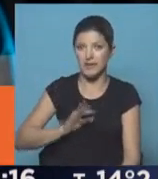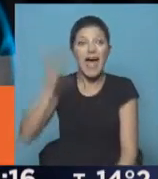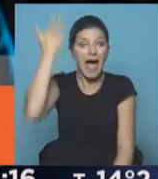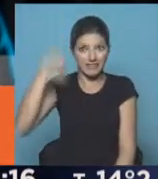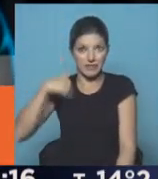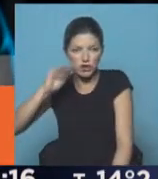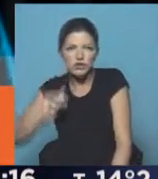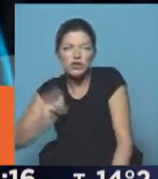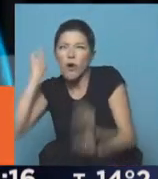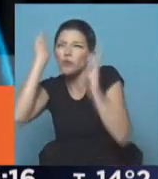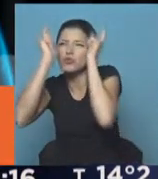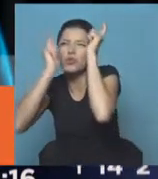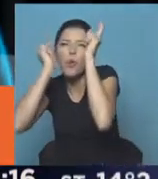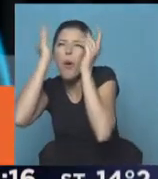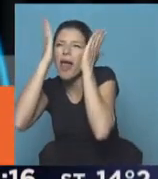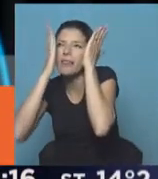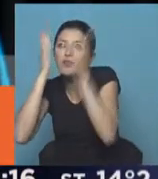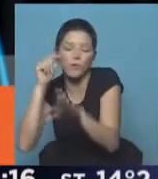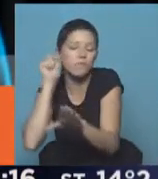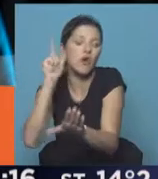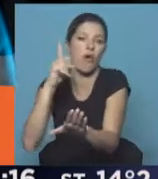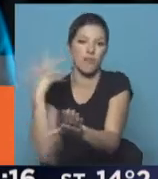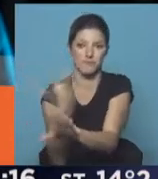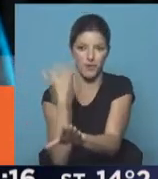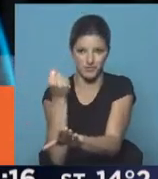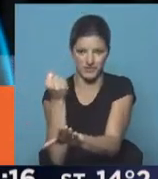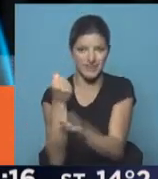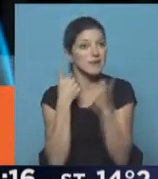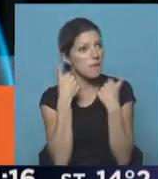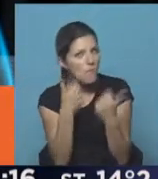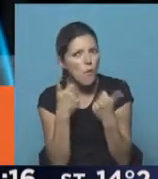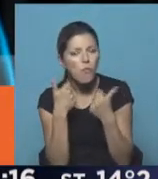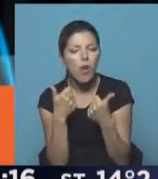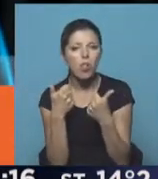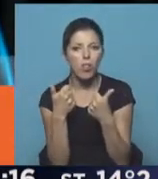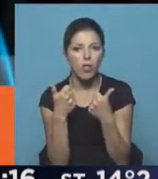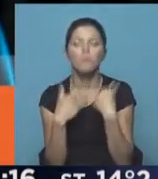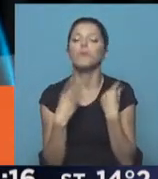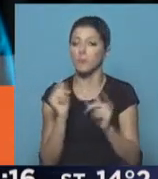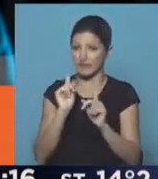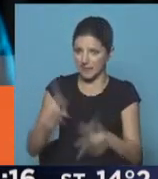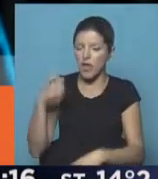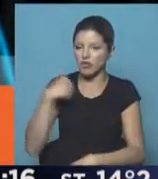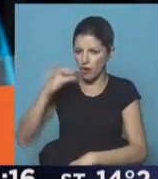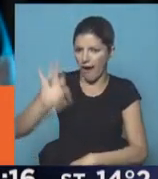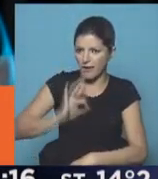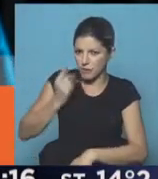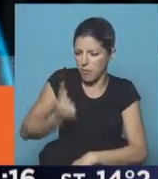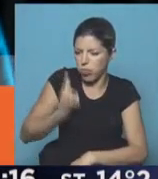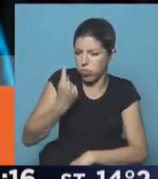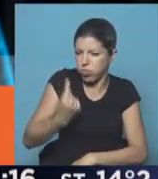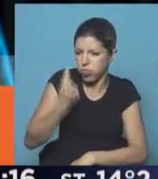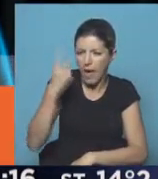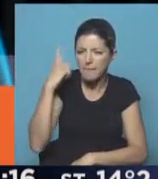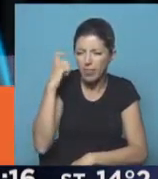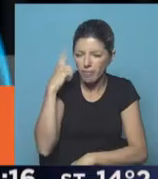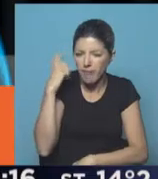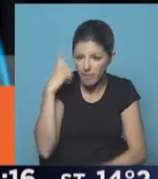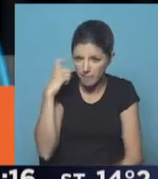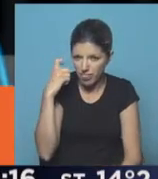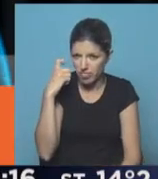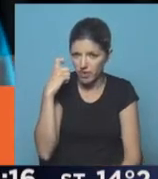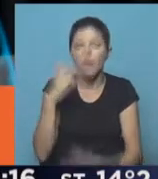convirtió en mi profesión y eso está buenísimo porque aparte aprendo cada año un poquito más